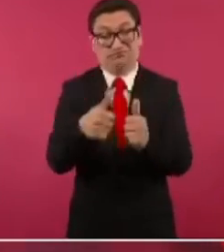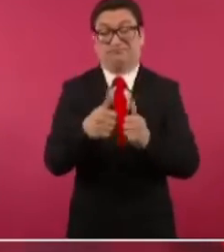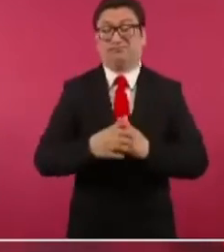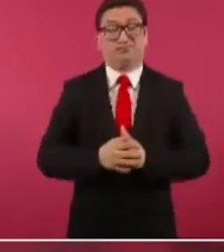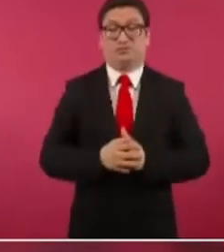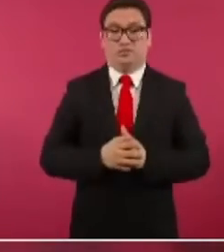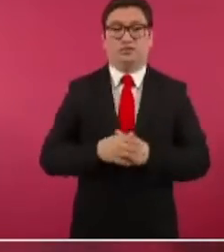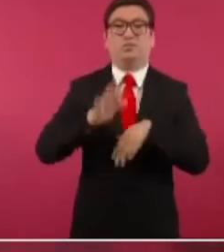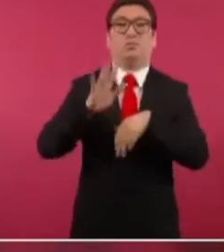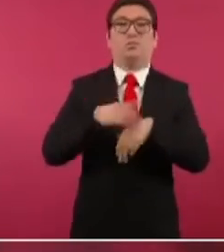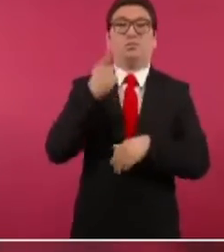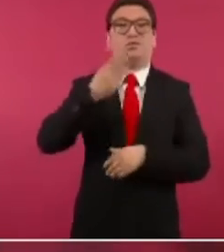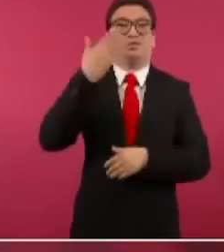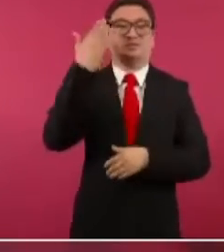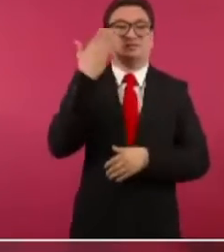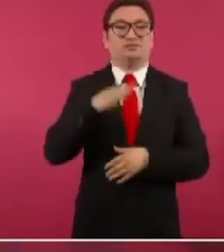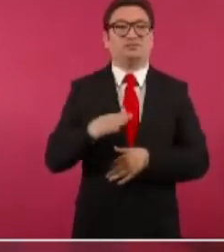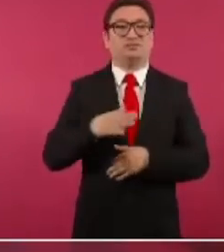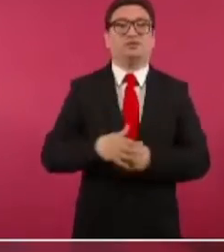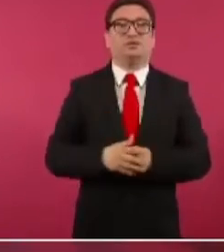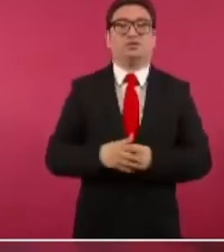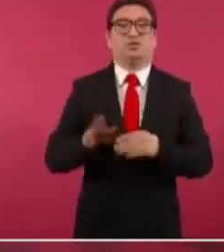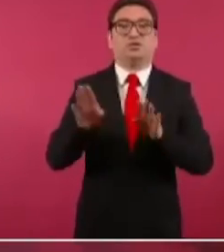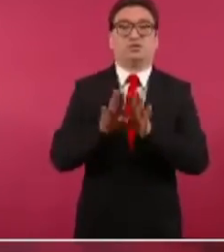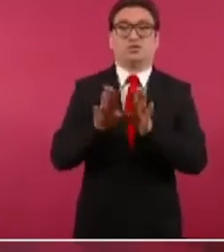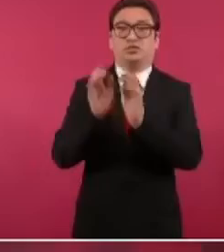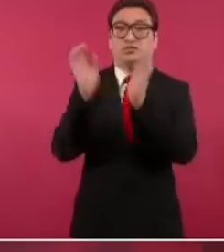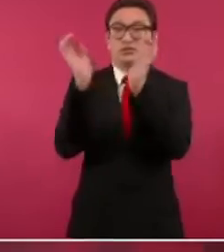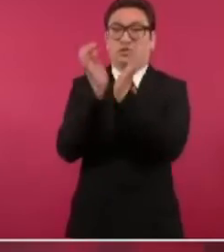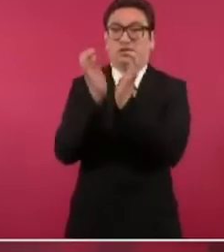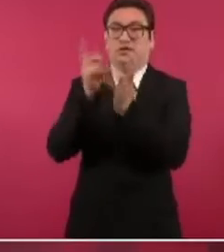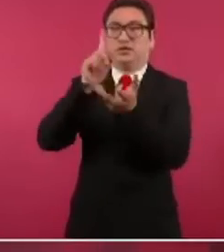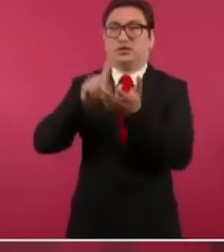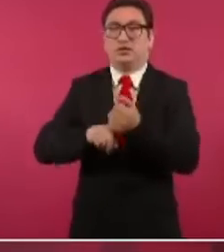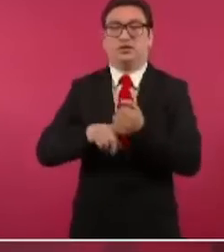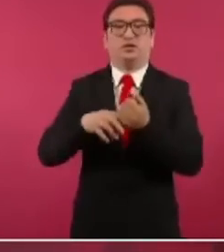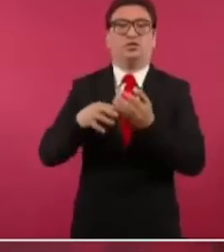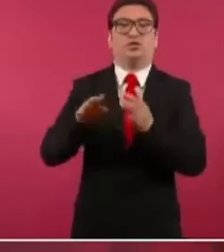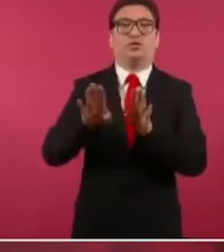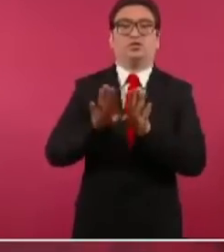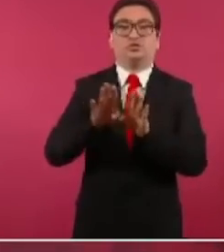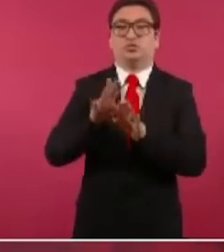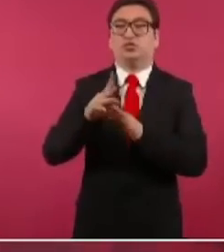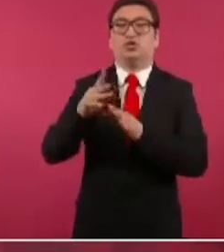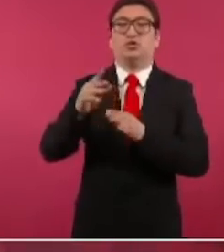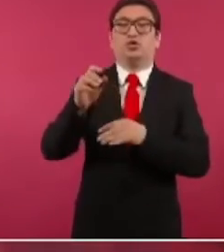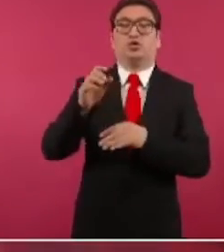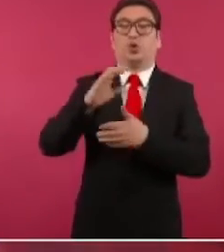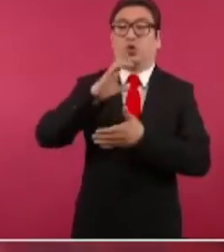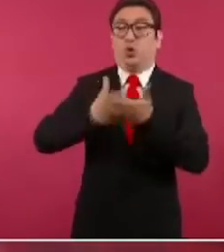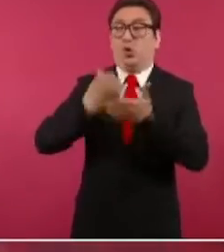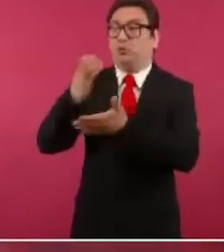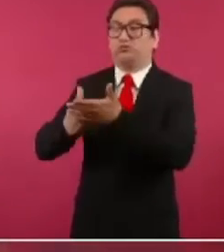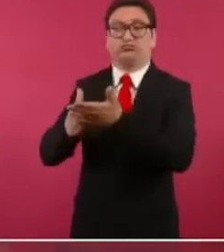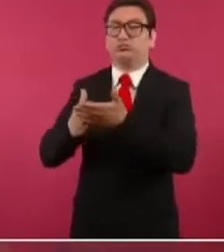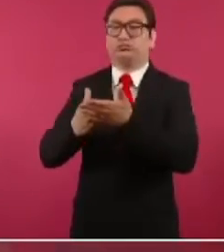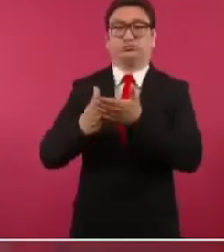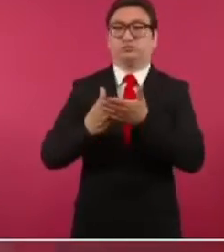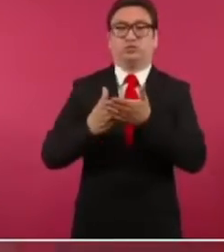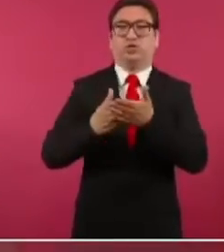porque se privatizó, se llevaron a cabo subcontrataciones para